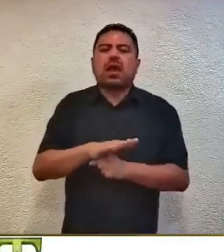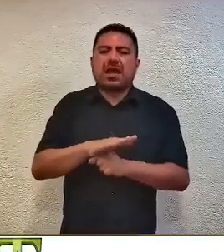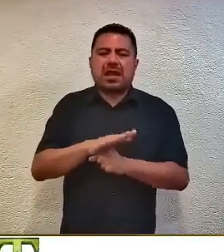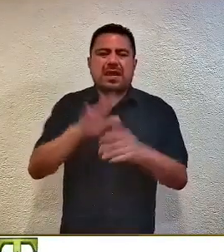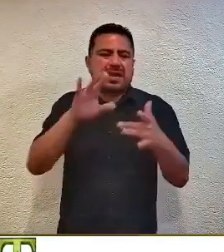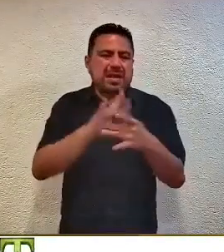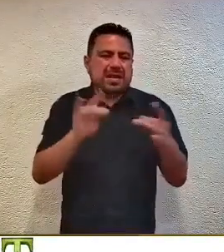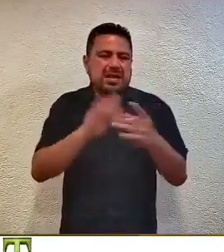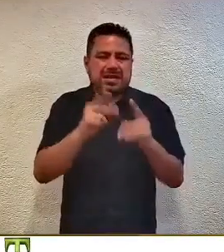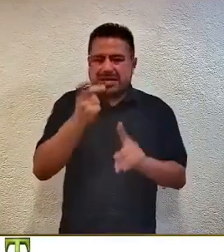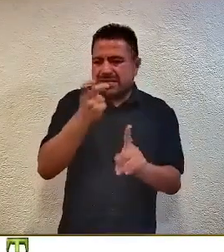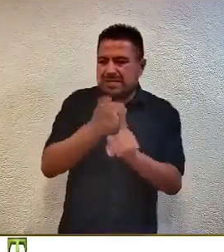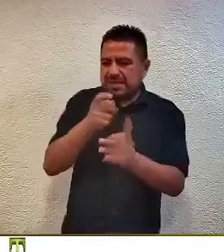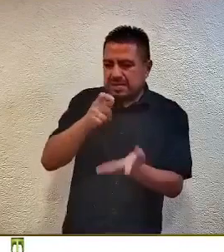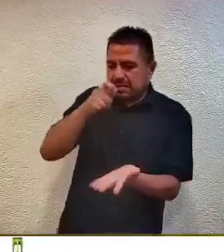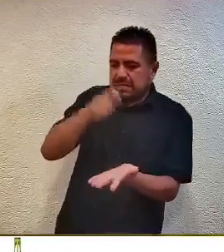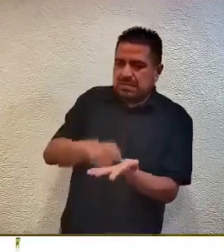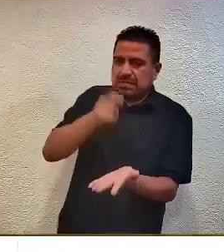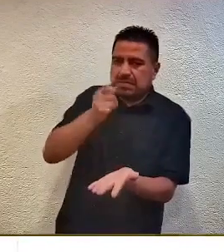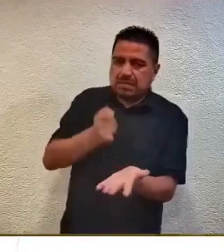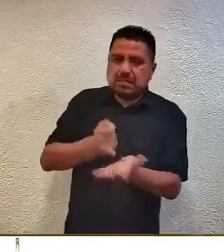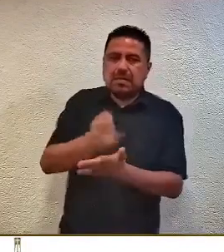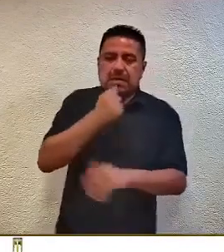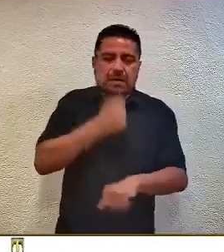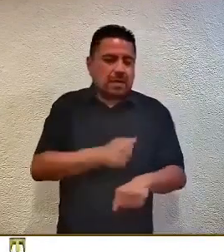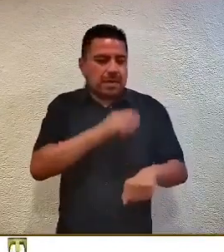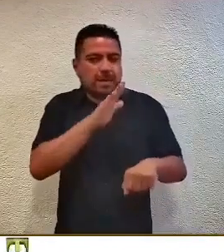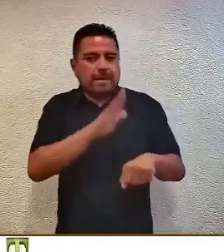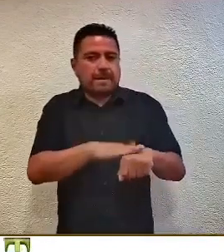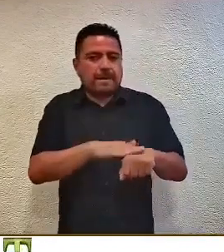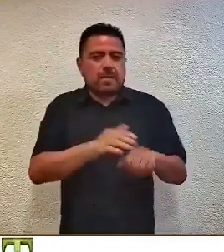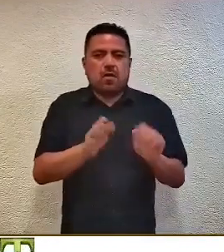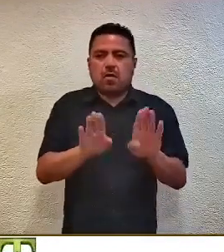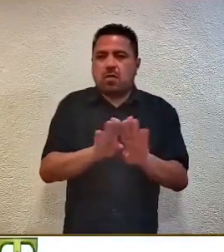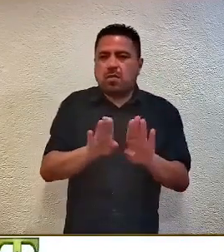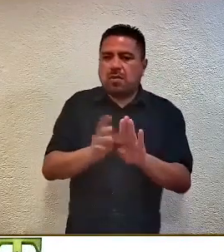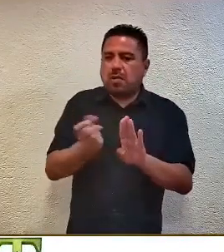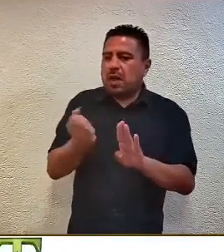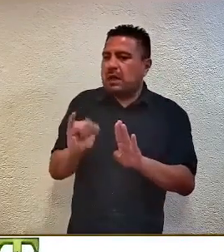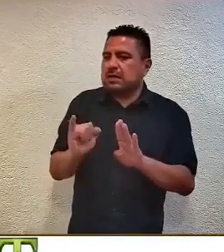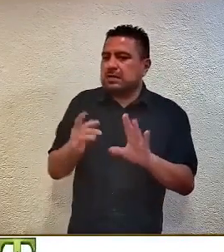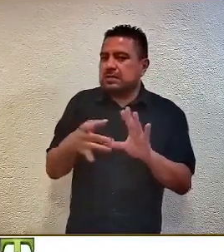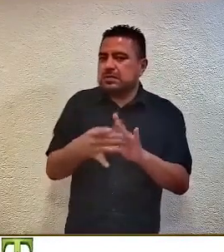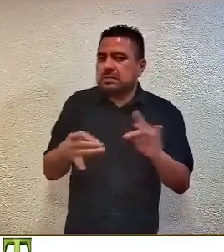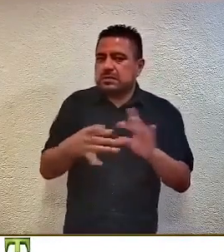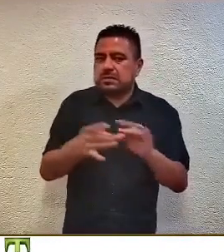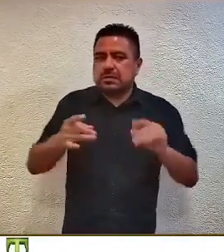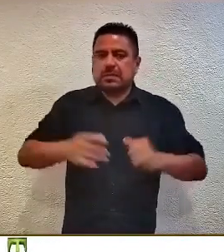indicados en esta sentencia, lo que deberá notificar como corresponda.